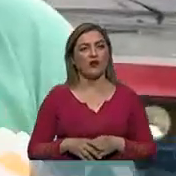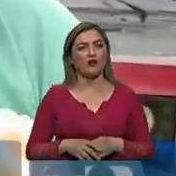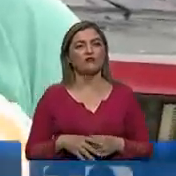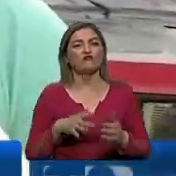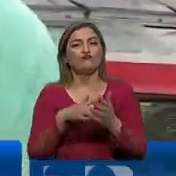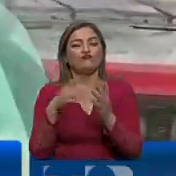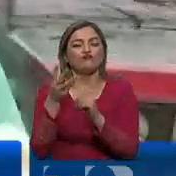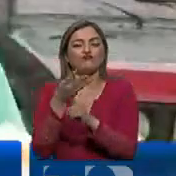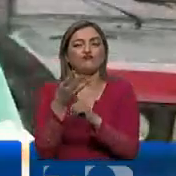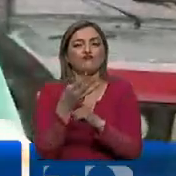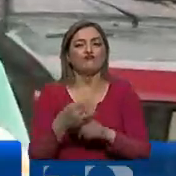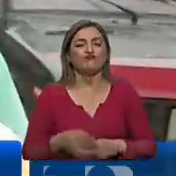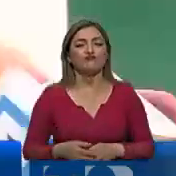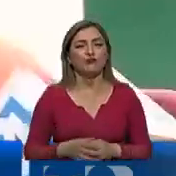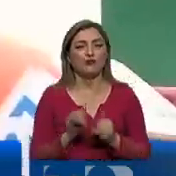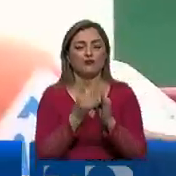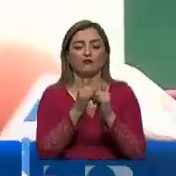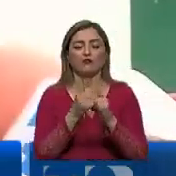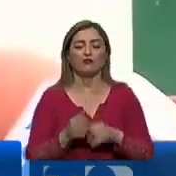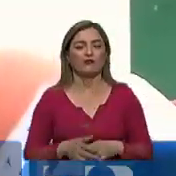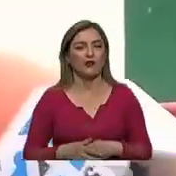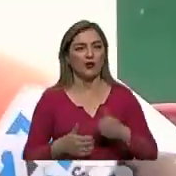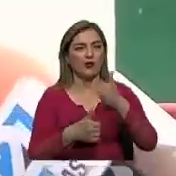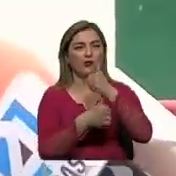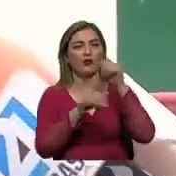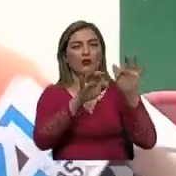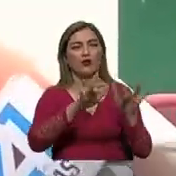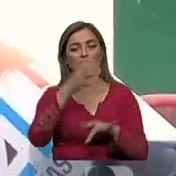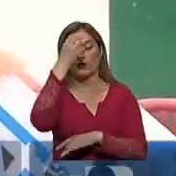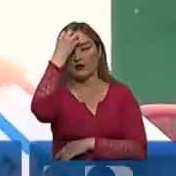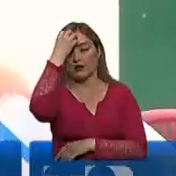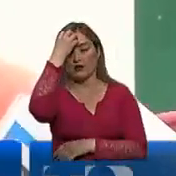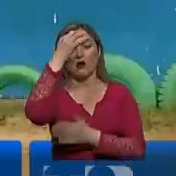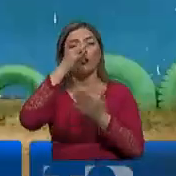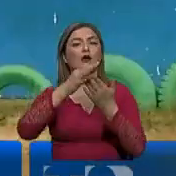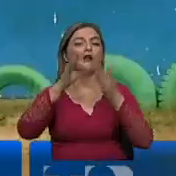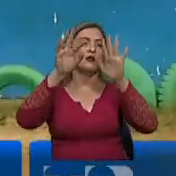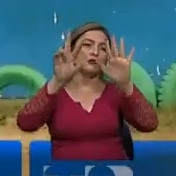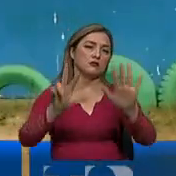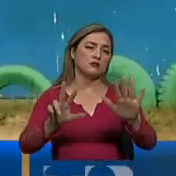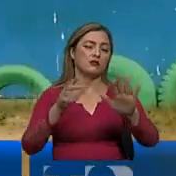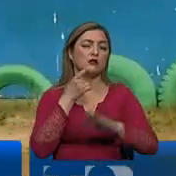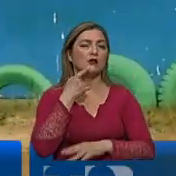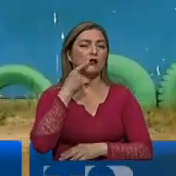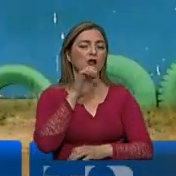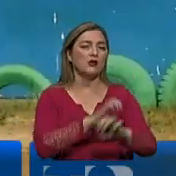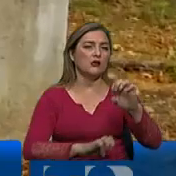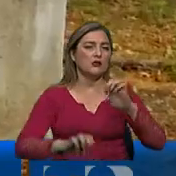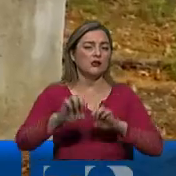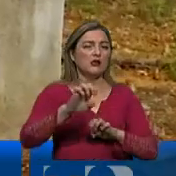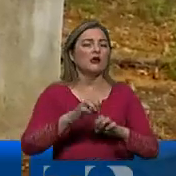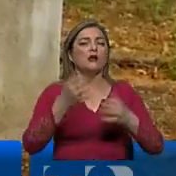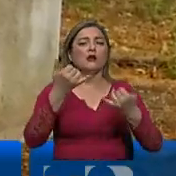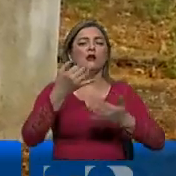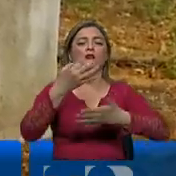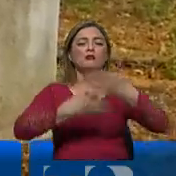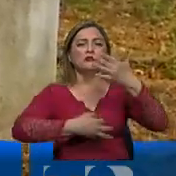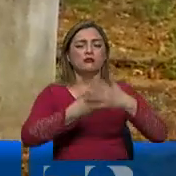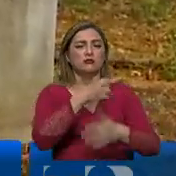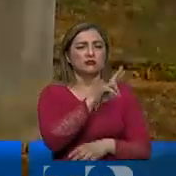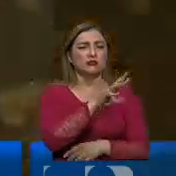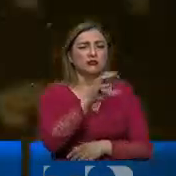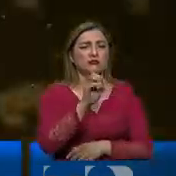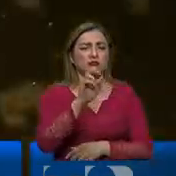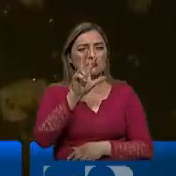virtual, por WhatsApp. La subsecretaria de Educación de la Zona 8 mencionó que se han identificado hasta el momento de